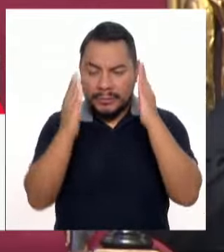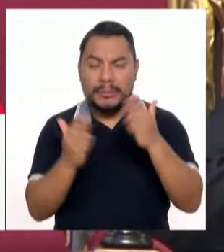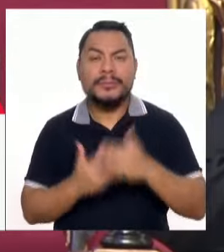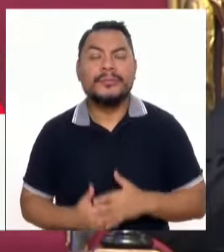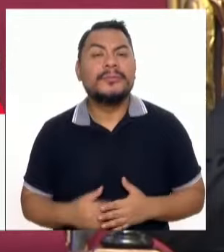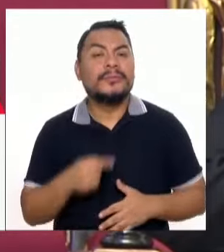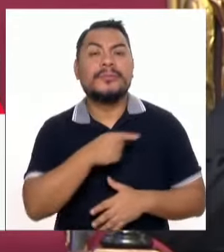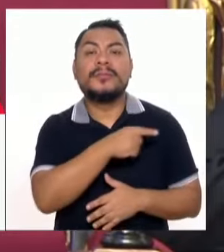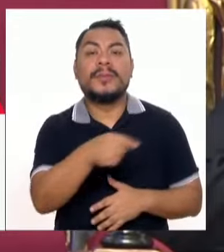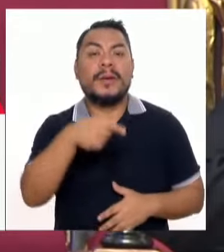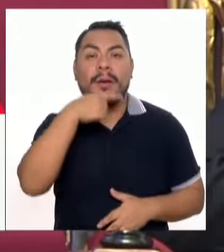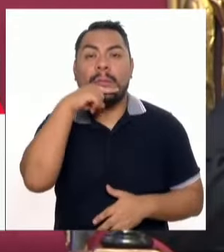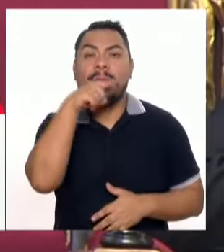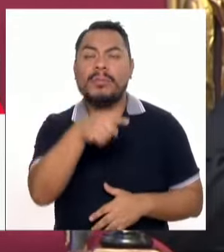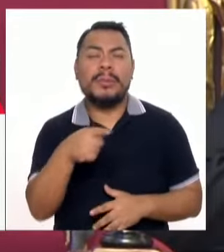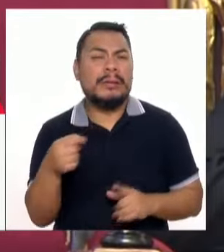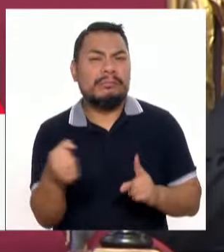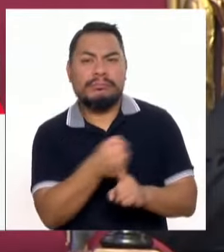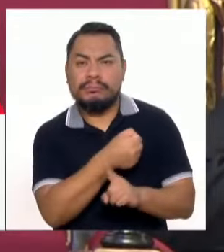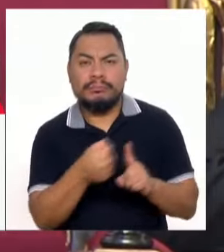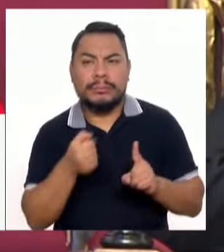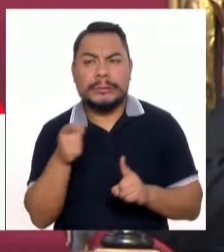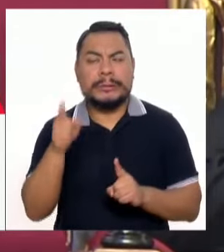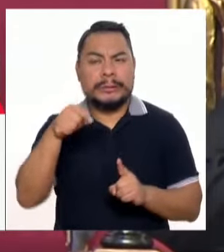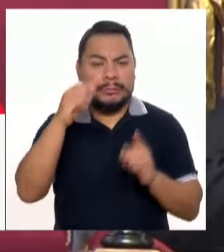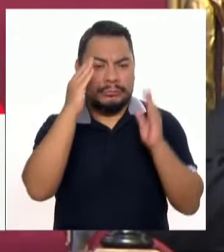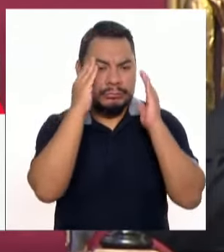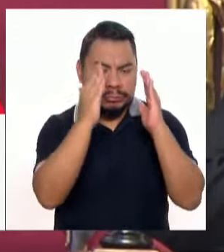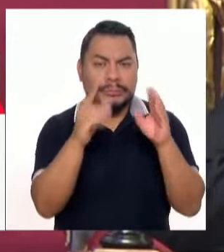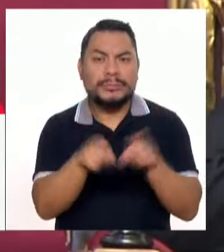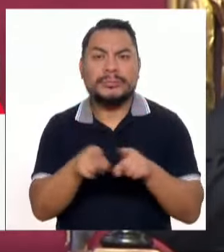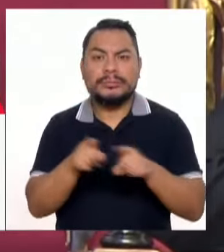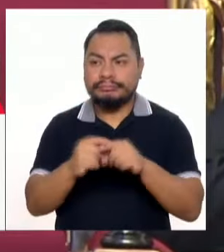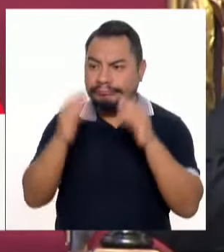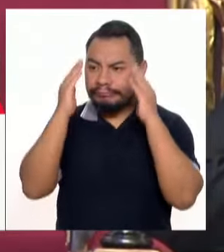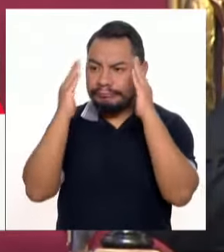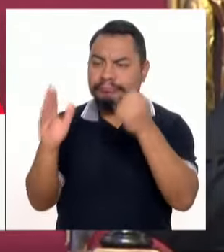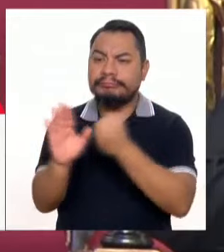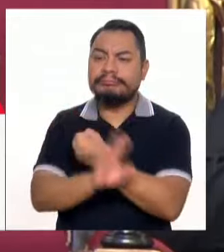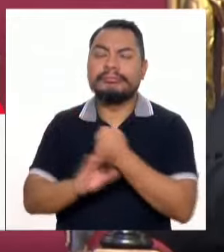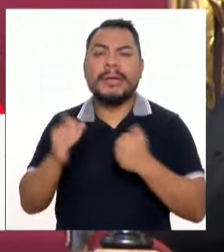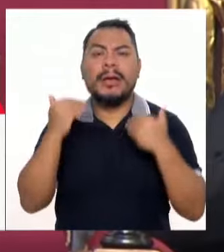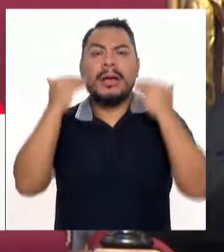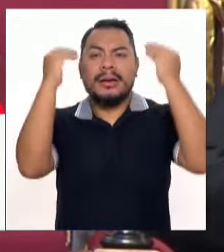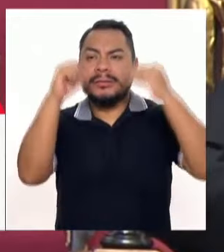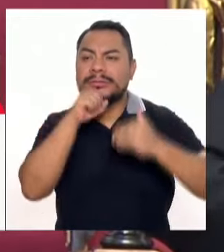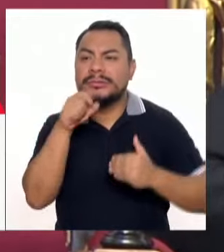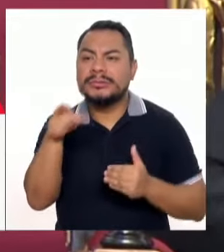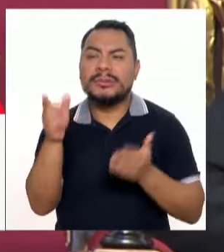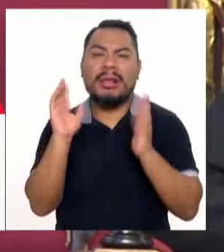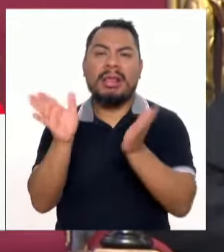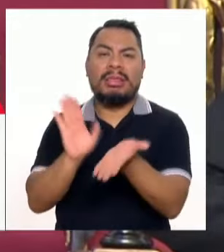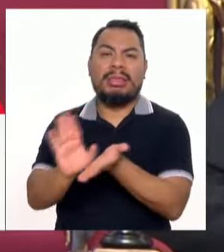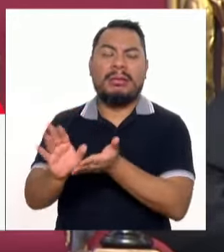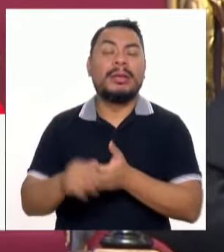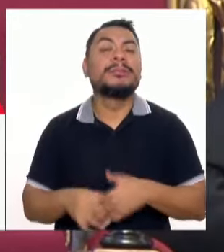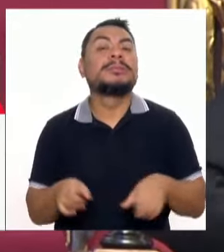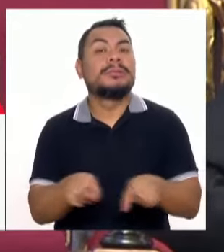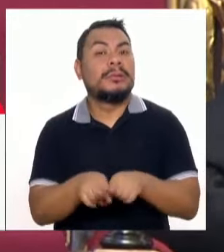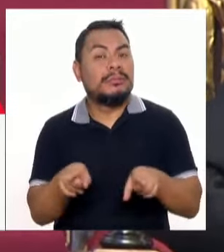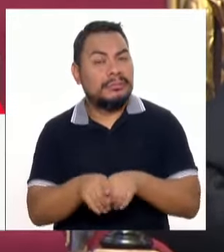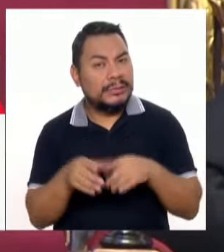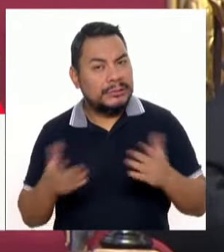nuestras mujeres que son agredidas, a nuestros adultos mayores que están en el abandono, a nuestras